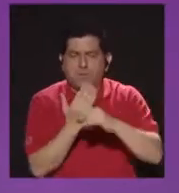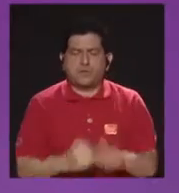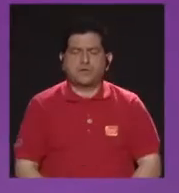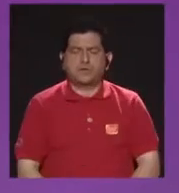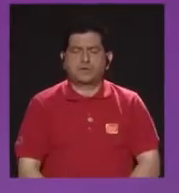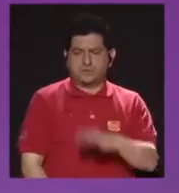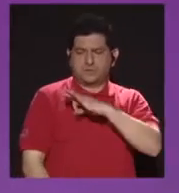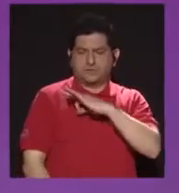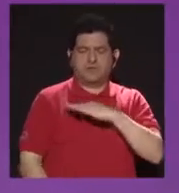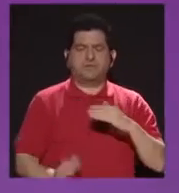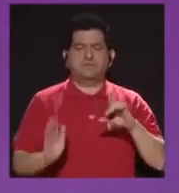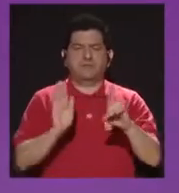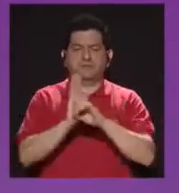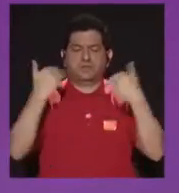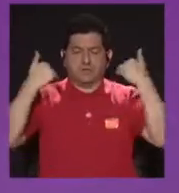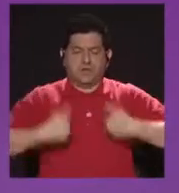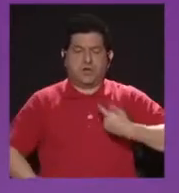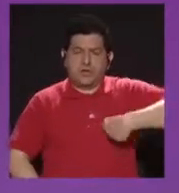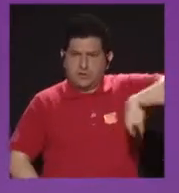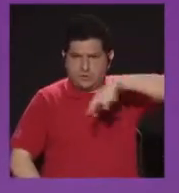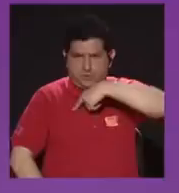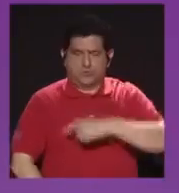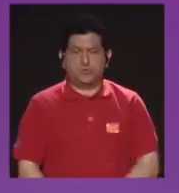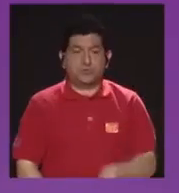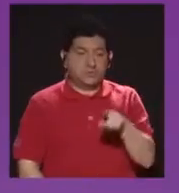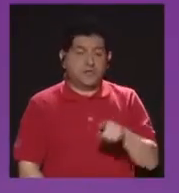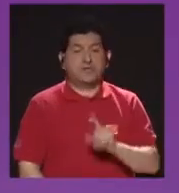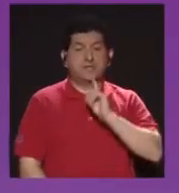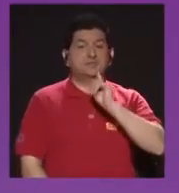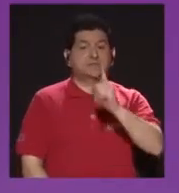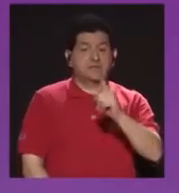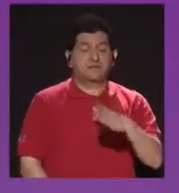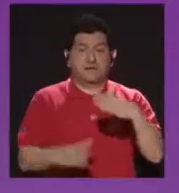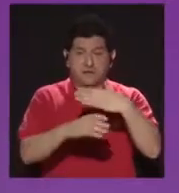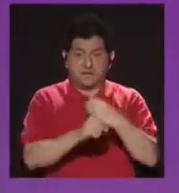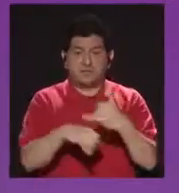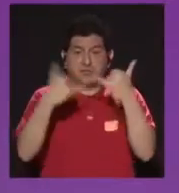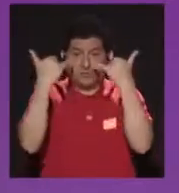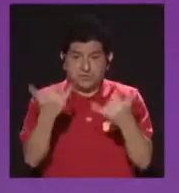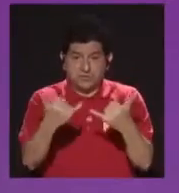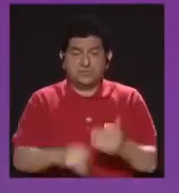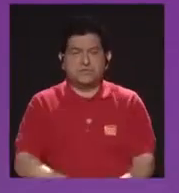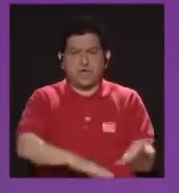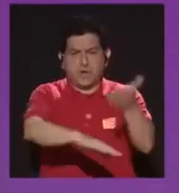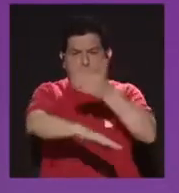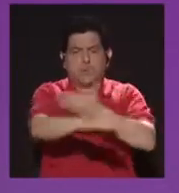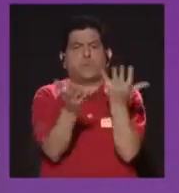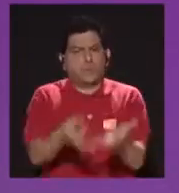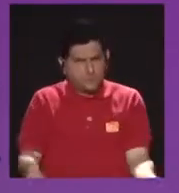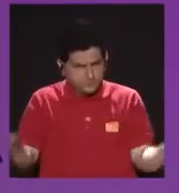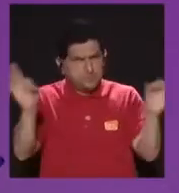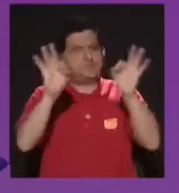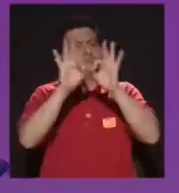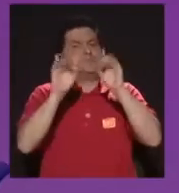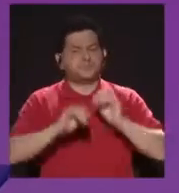favor de los derechos humanos nuestros y de alguna manera este pronunciamiento que hicieron ya es un paso importante